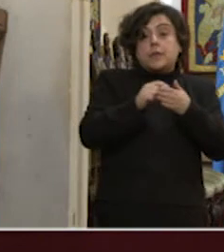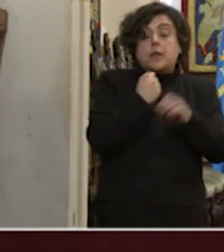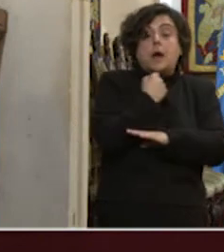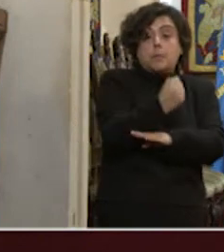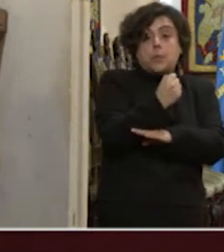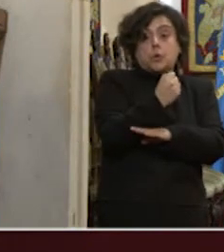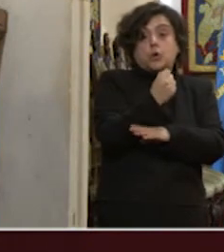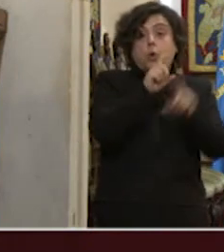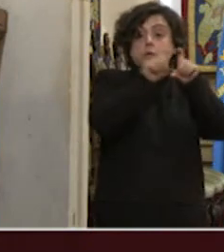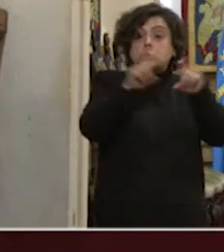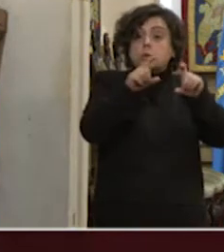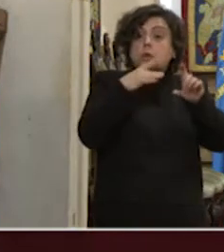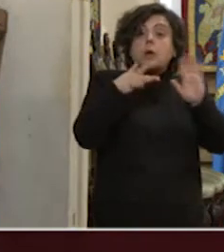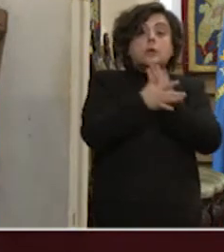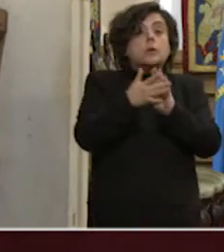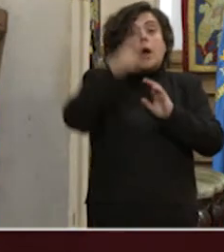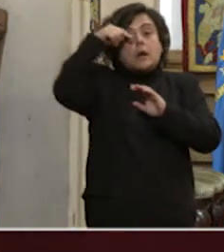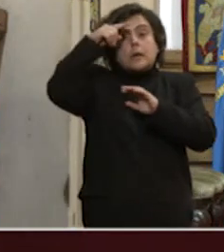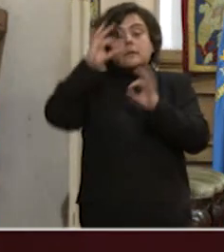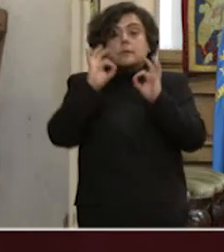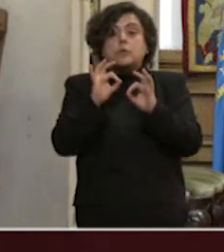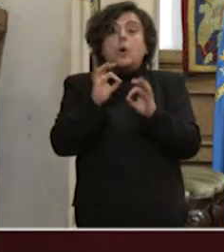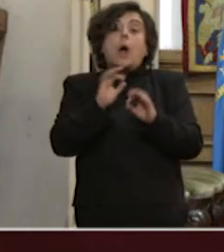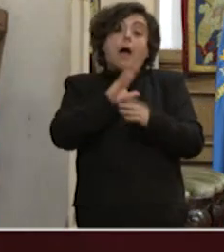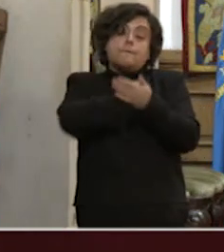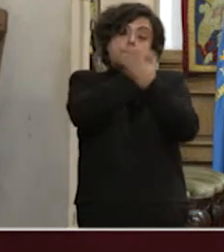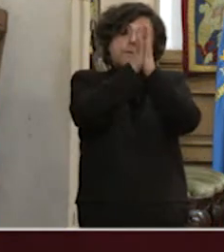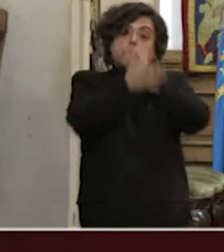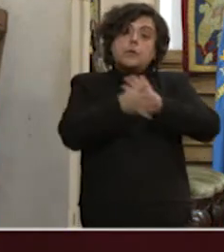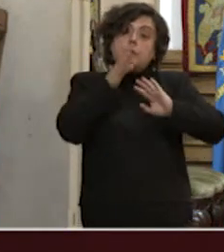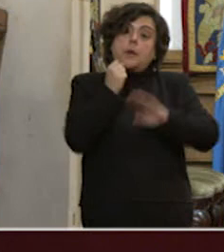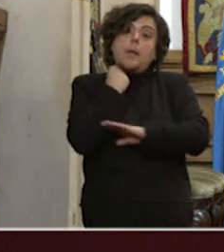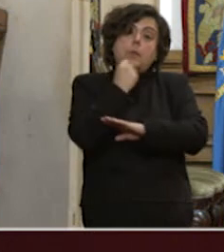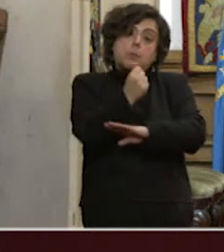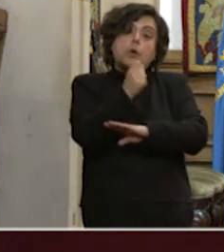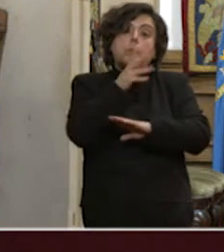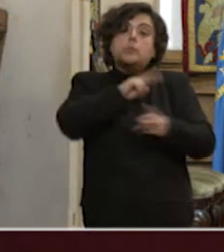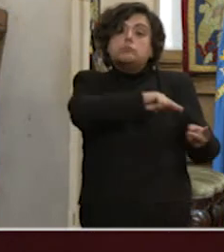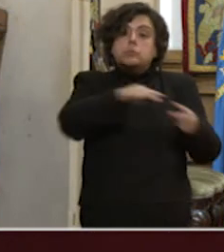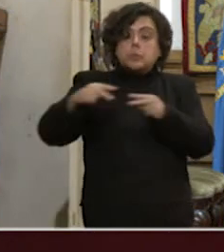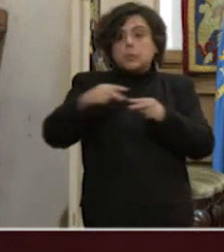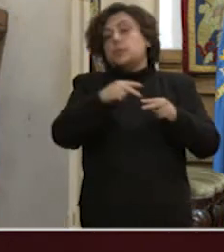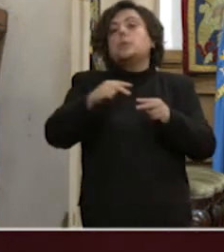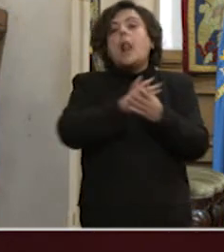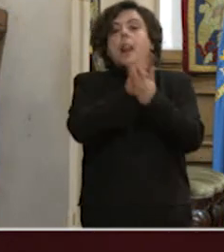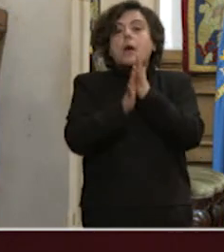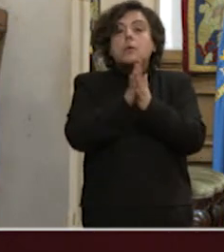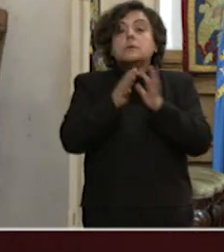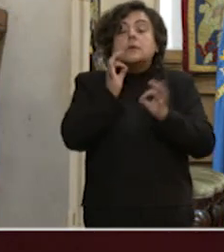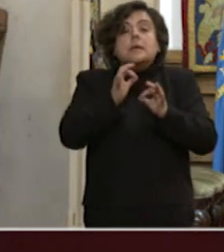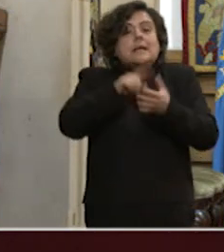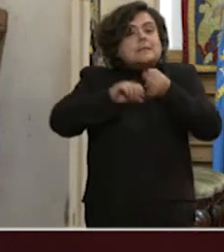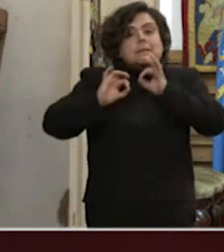Protocolo Académico, al Gabinete del Rector, a la Fundación Minjoy por su apoyo con la traducción al lenguaje de signos y